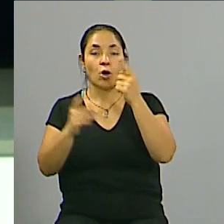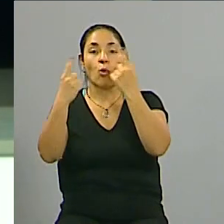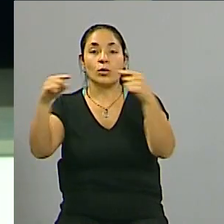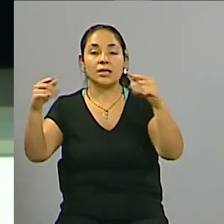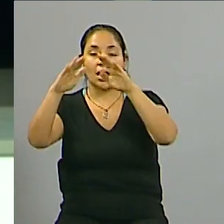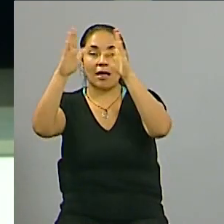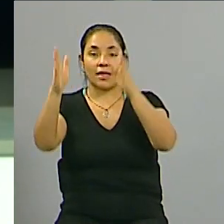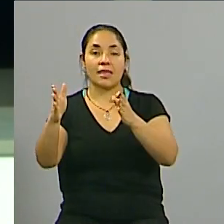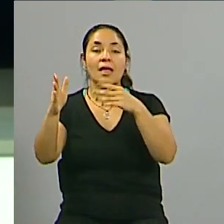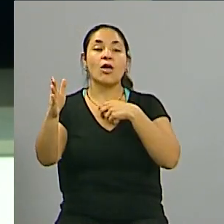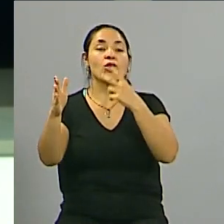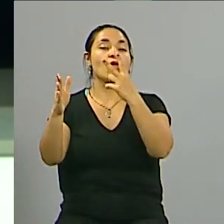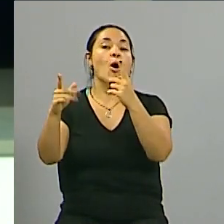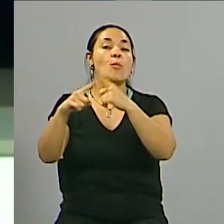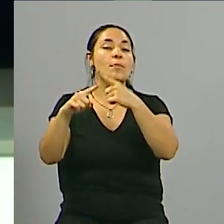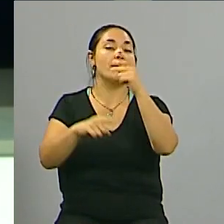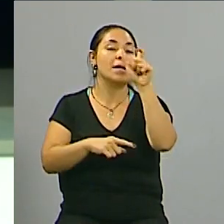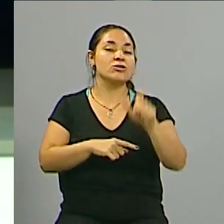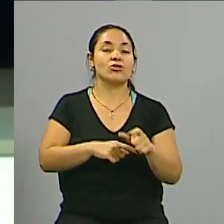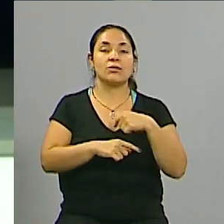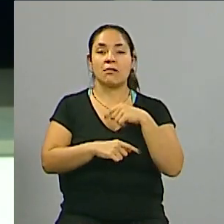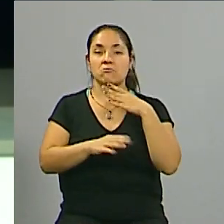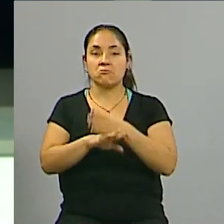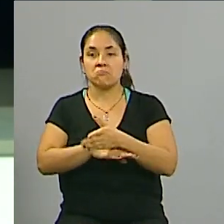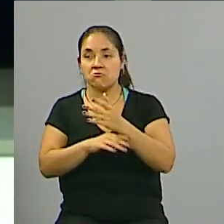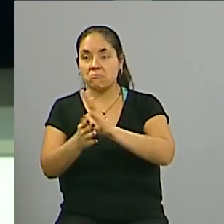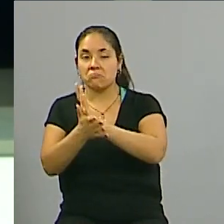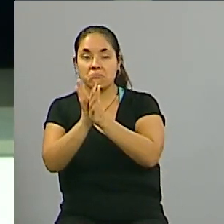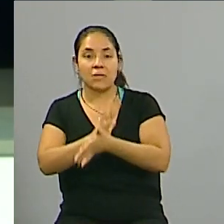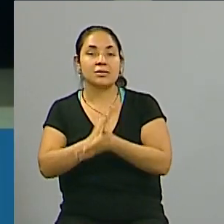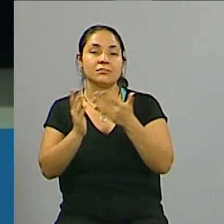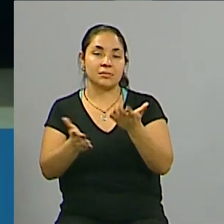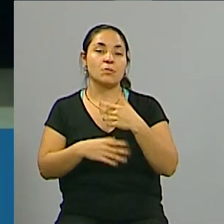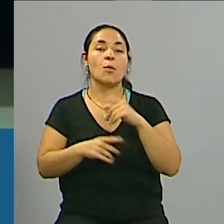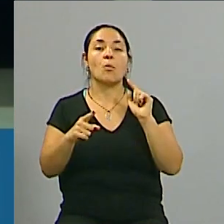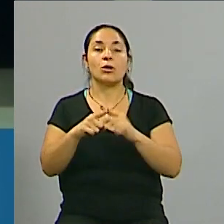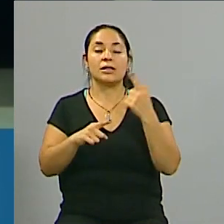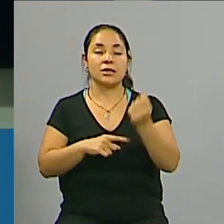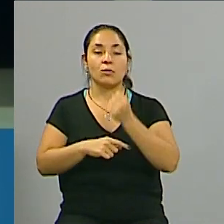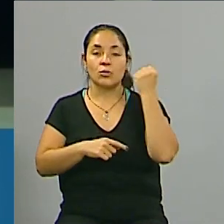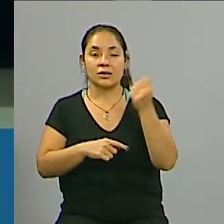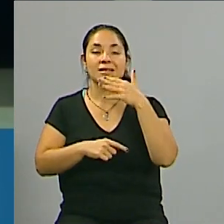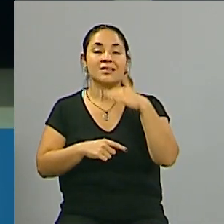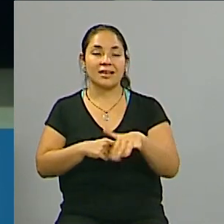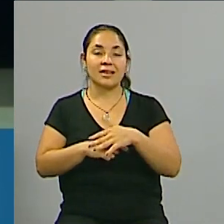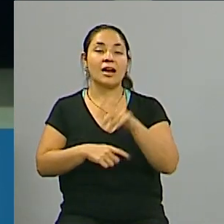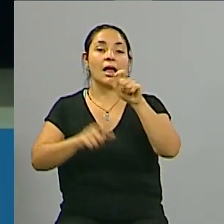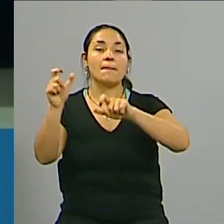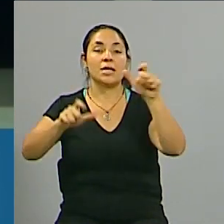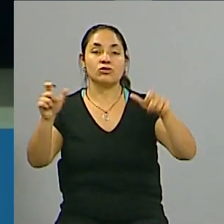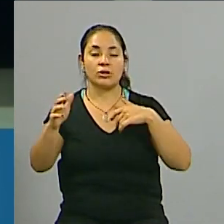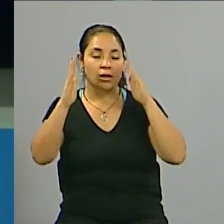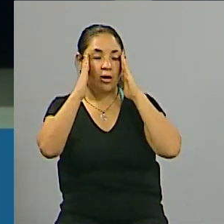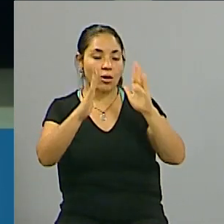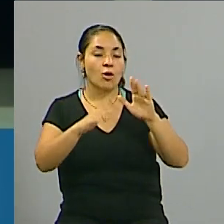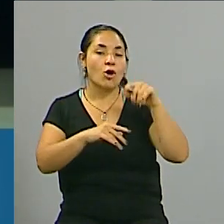unidades. Entonces, nosotros que estamos en la política y que hacemos de la política nuestra pasión y nuestro trabajo, tenemos que entender que la gente tiene la cabeza puesta en otra